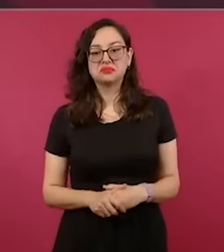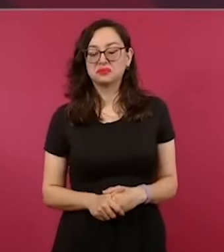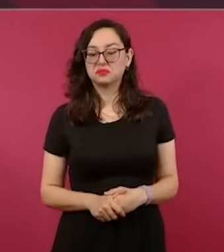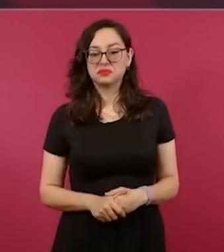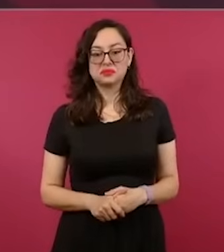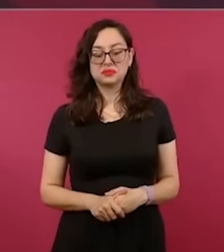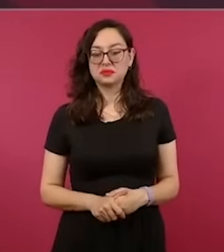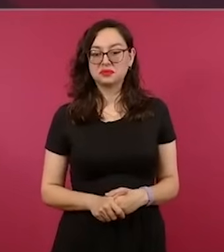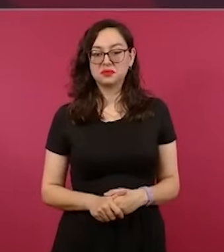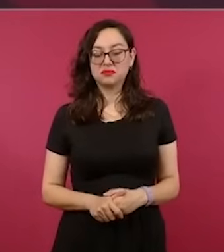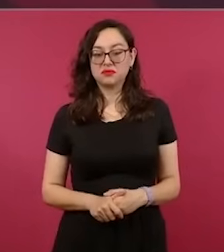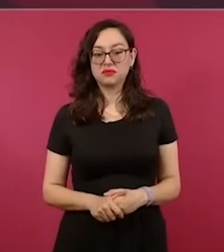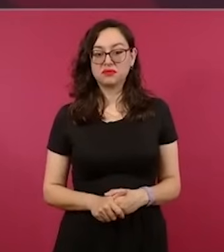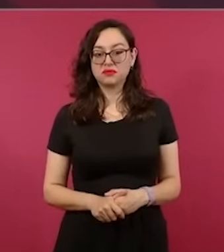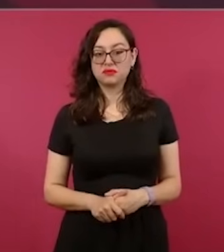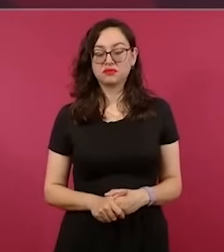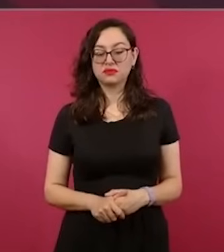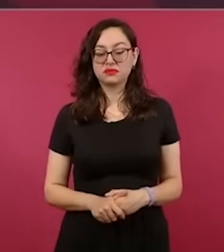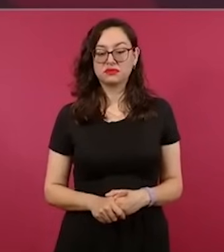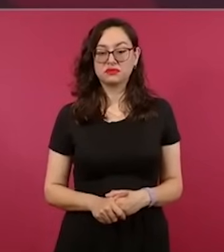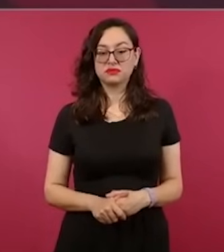Y le tienen